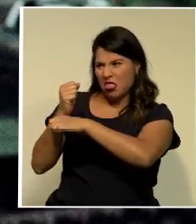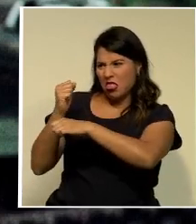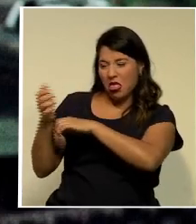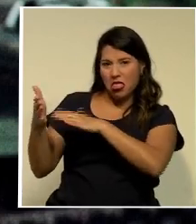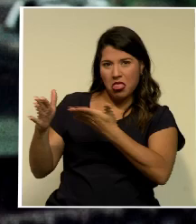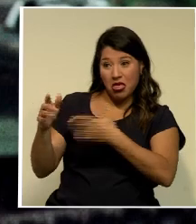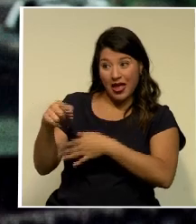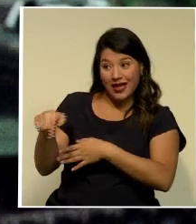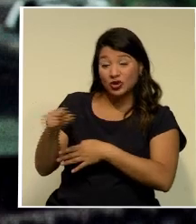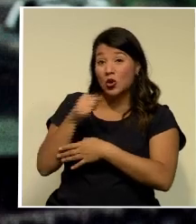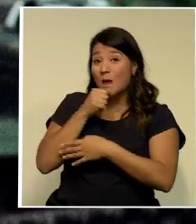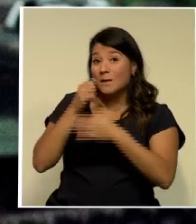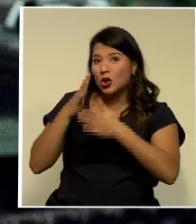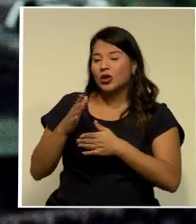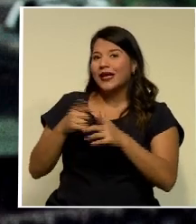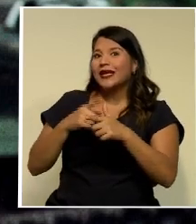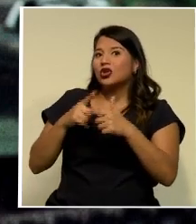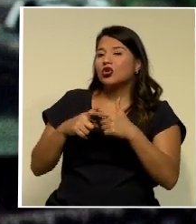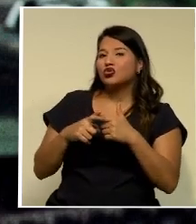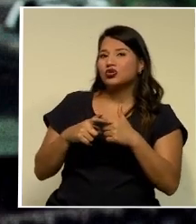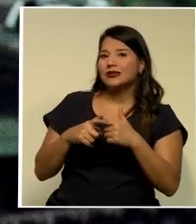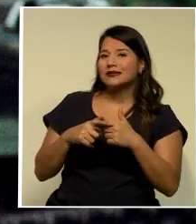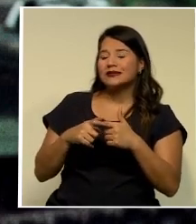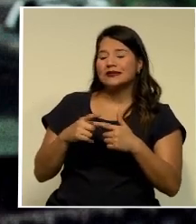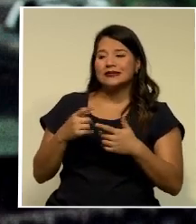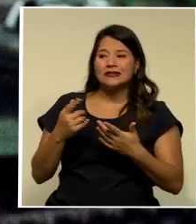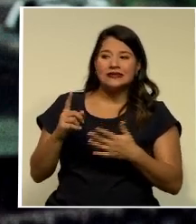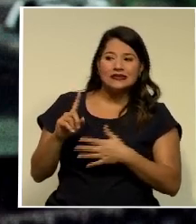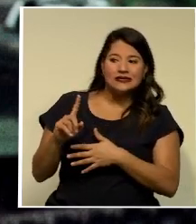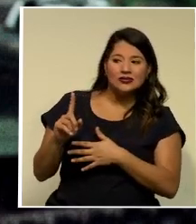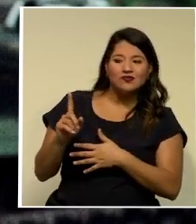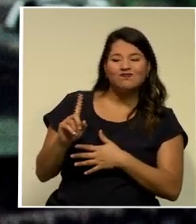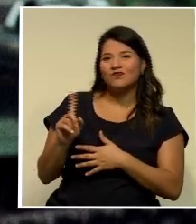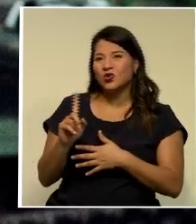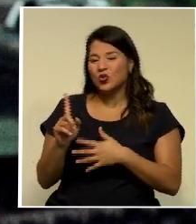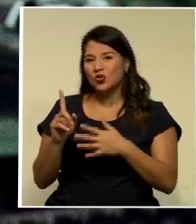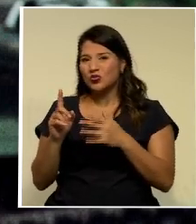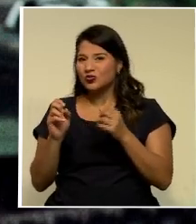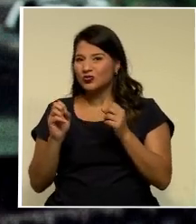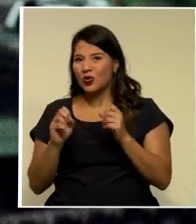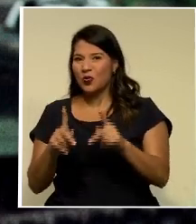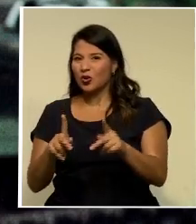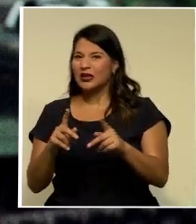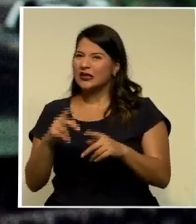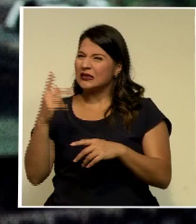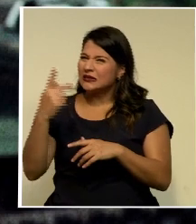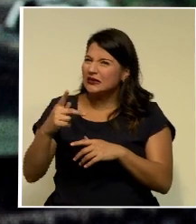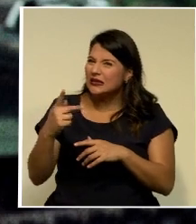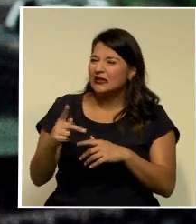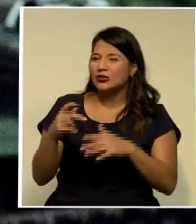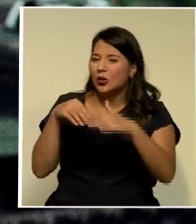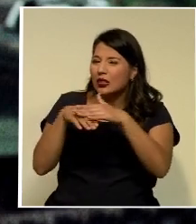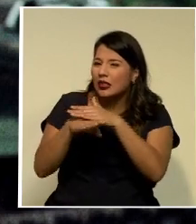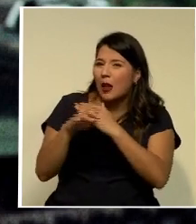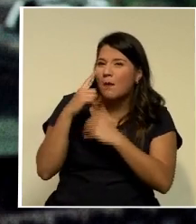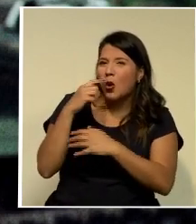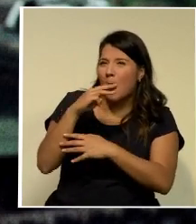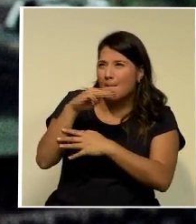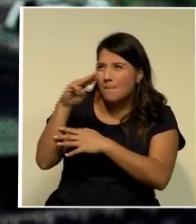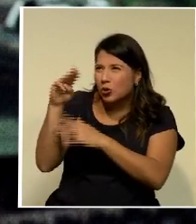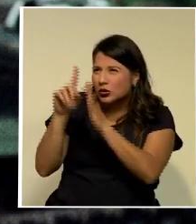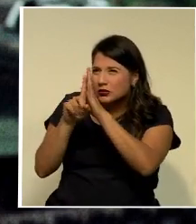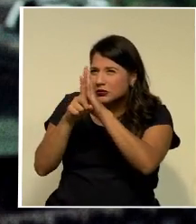como que esa opción no era viable, además era muy riesgoso porque había que meterse por la montaña y demás. Había